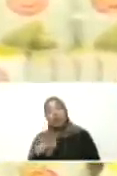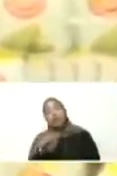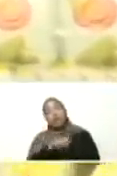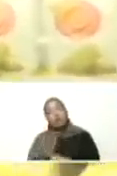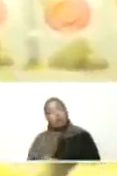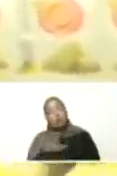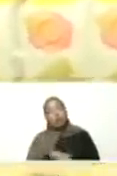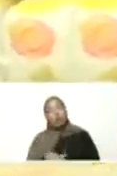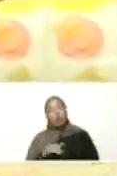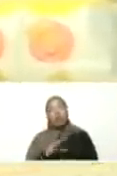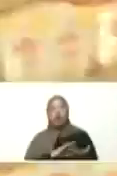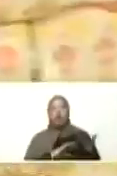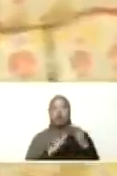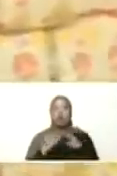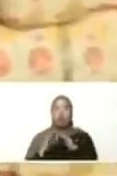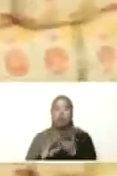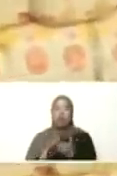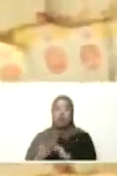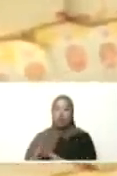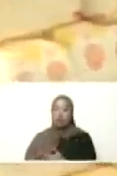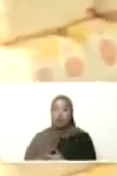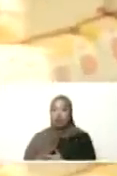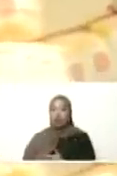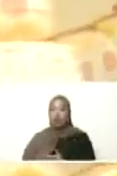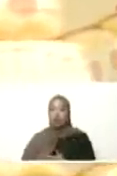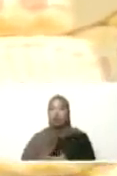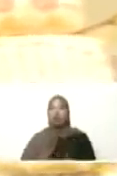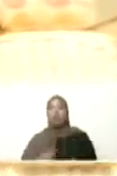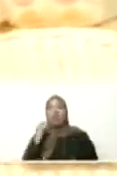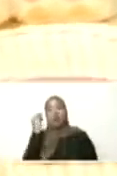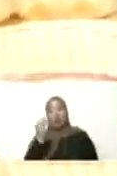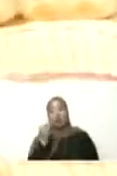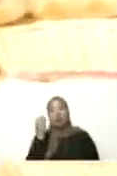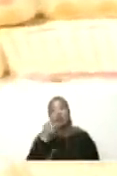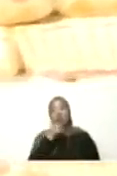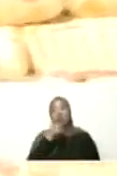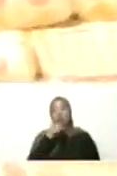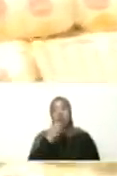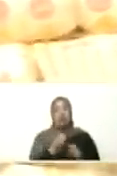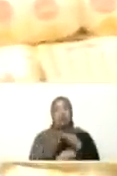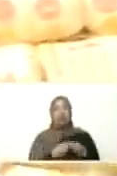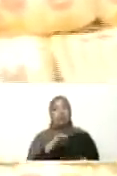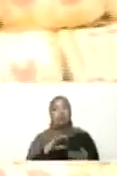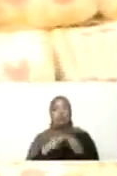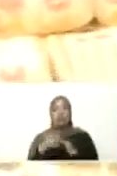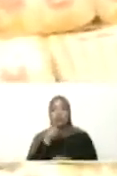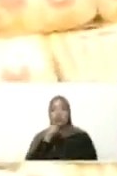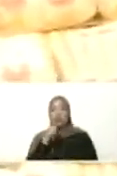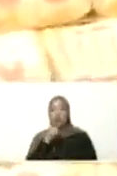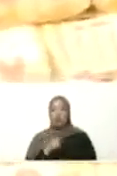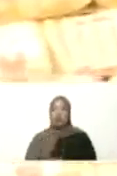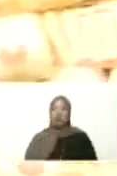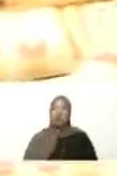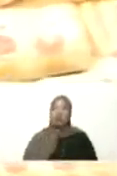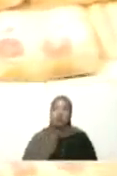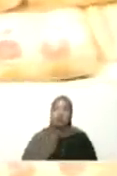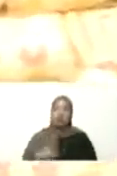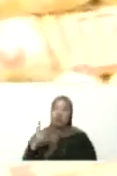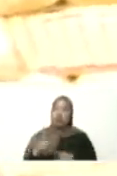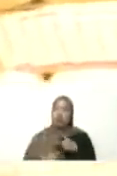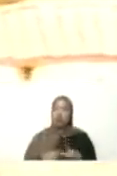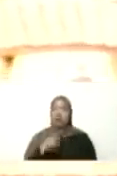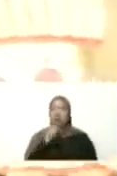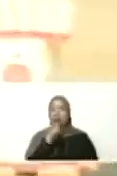organizado en comunas, el pueblo organizado en consejos comunales, el pueblo organizado en redes de innovación productiva, señor